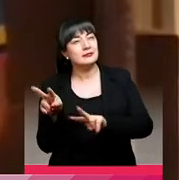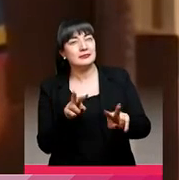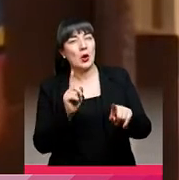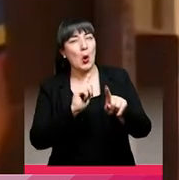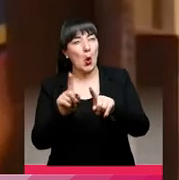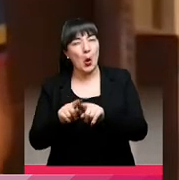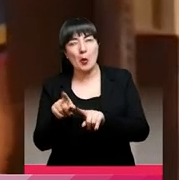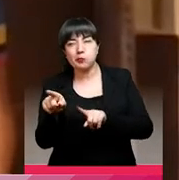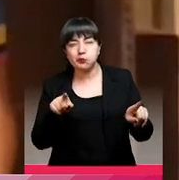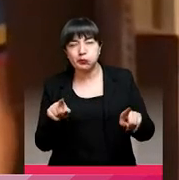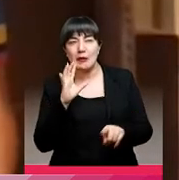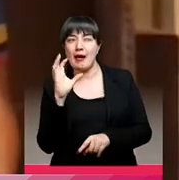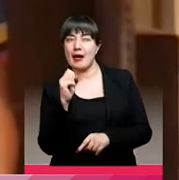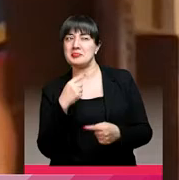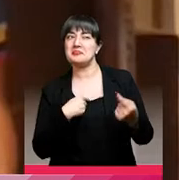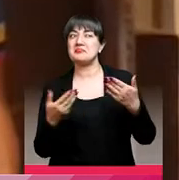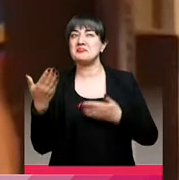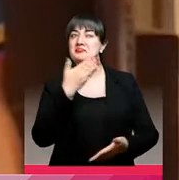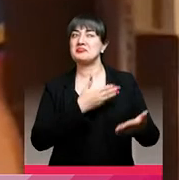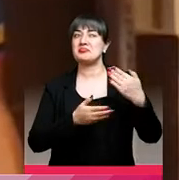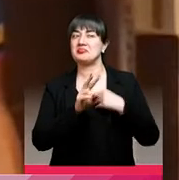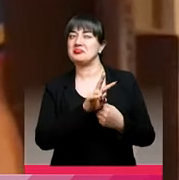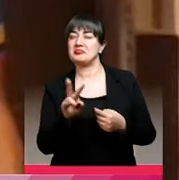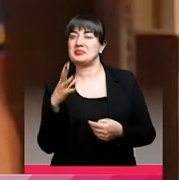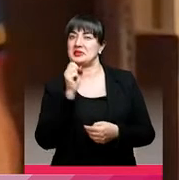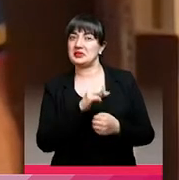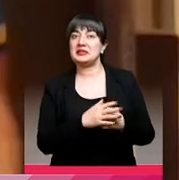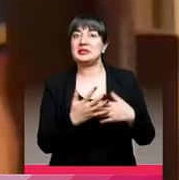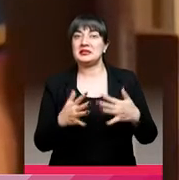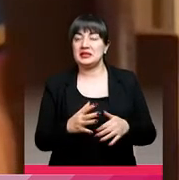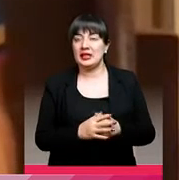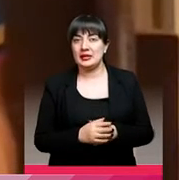corredoras. Hemos estado